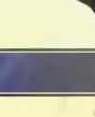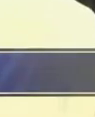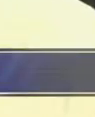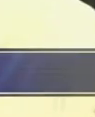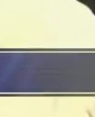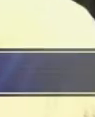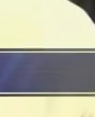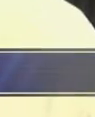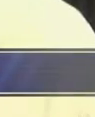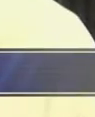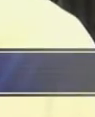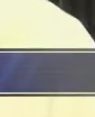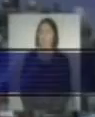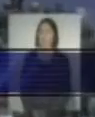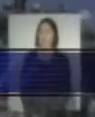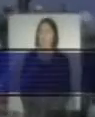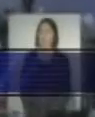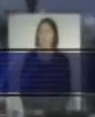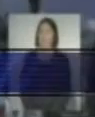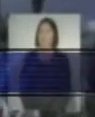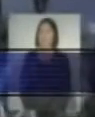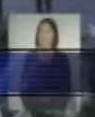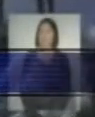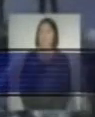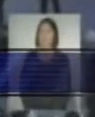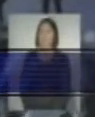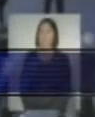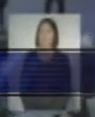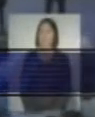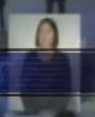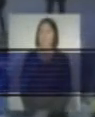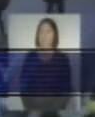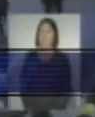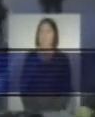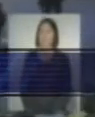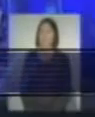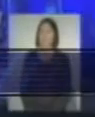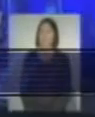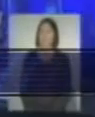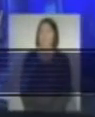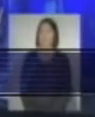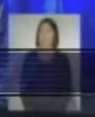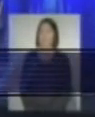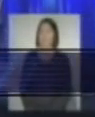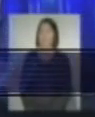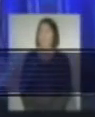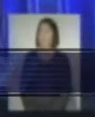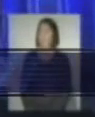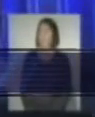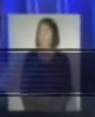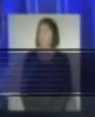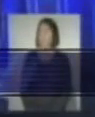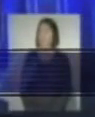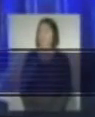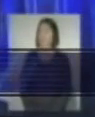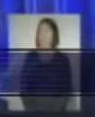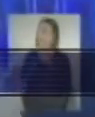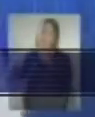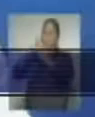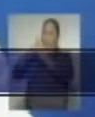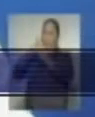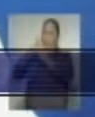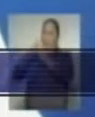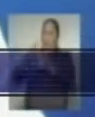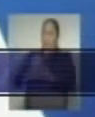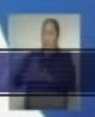no estamos gozando de una riqueza nuestra. Consideraron importante revisar los errores cometidos en el debate de la primera vuelta para